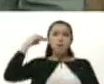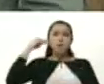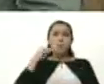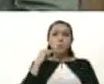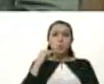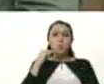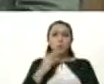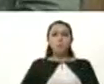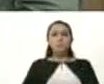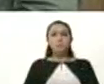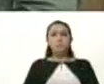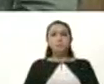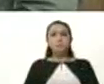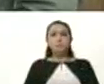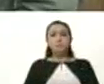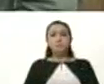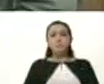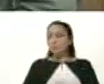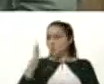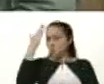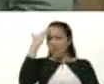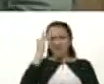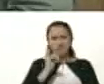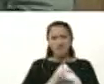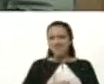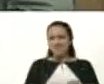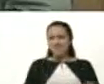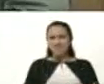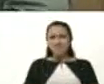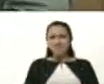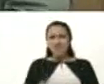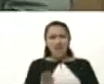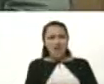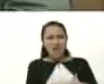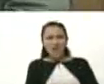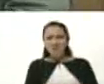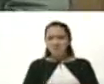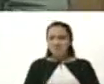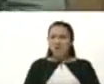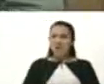calixto en Venezuela, no se sabía qué era eso, porque se cantaba